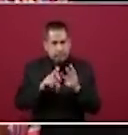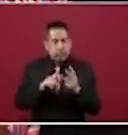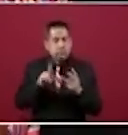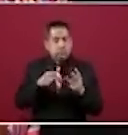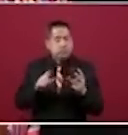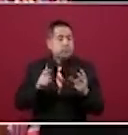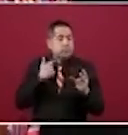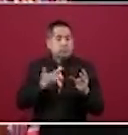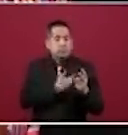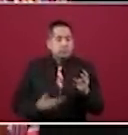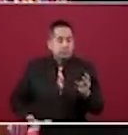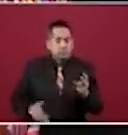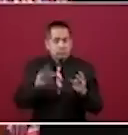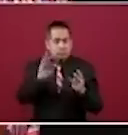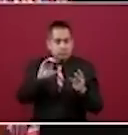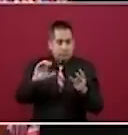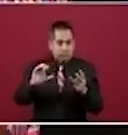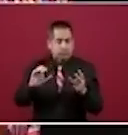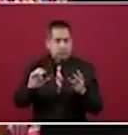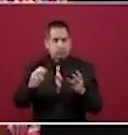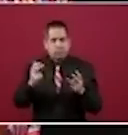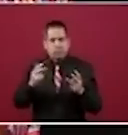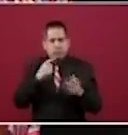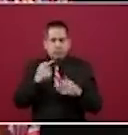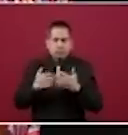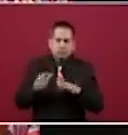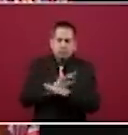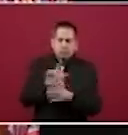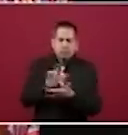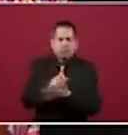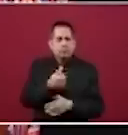el expresidente Felipe Calderón Hinojosa hizo una reforma a la ley de salud